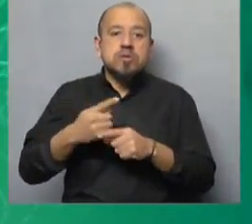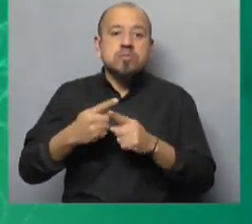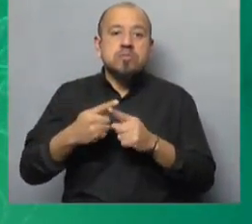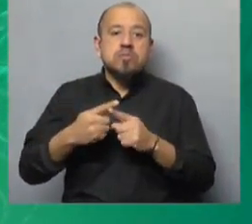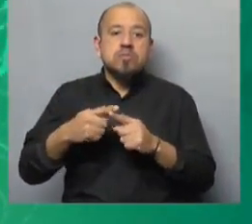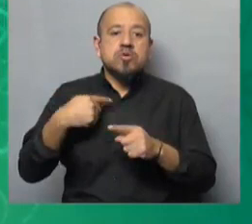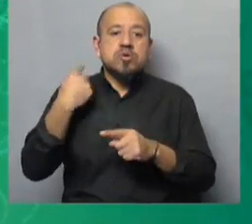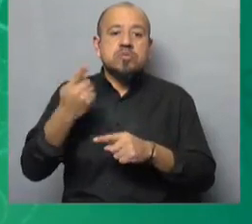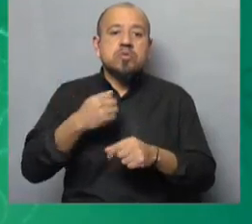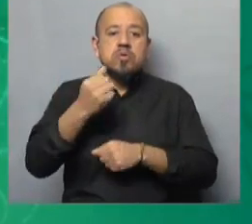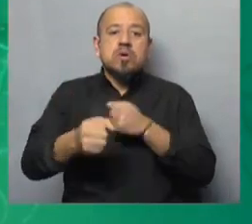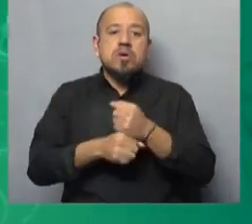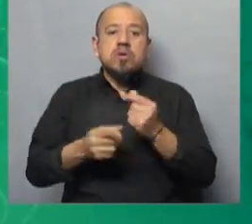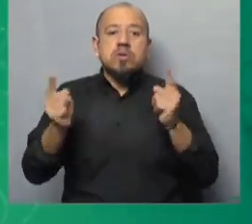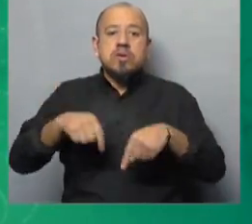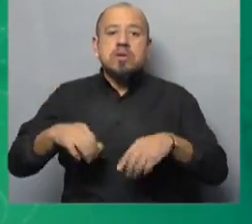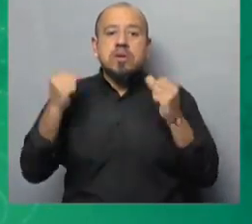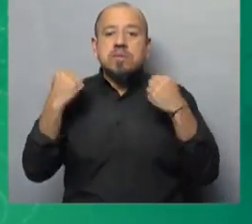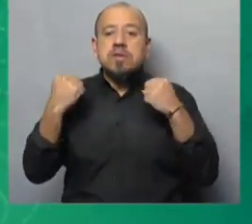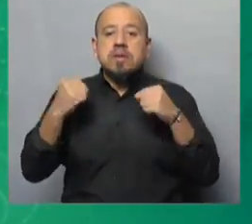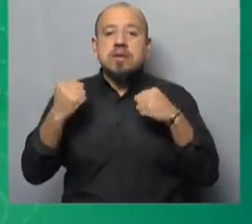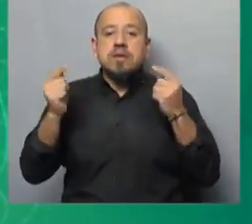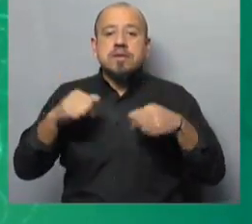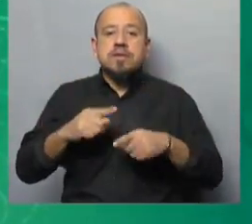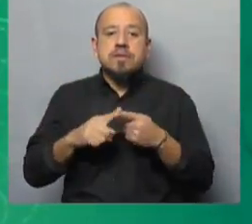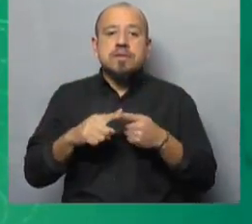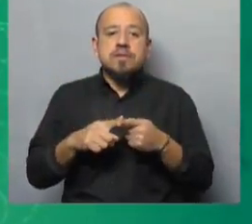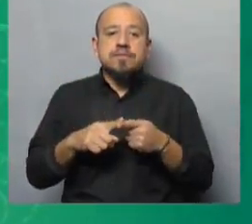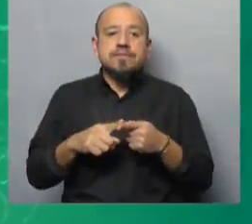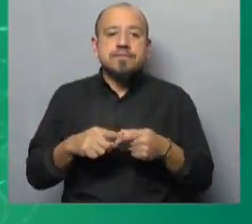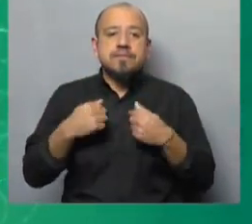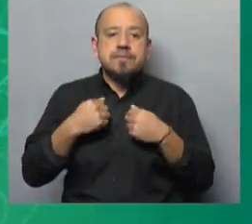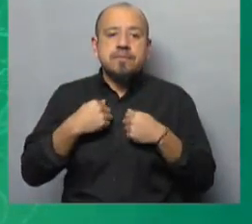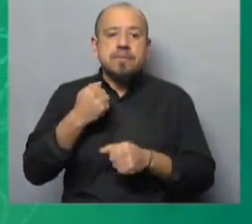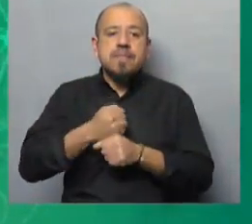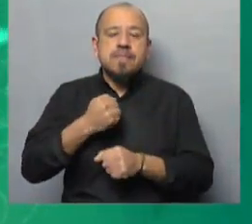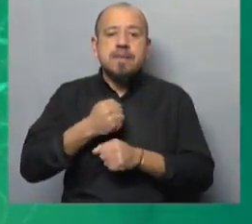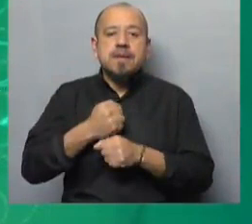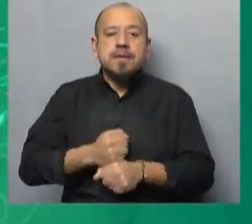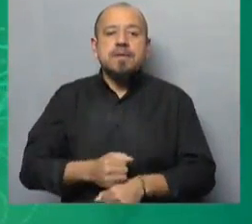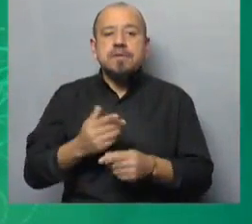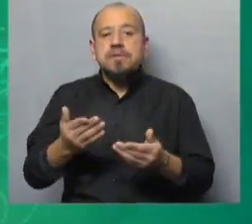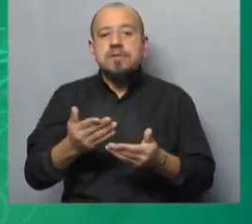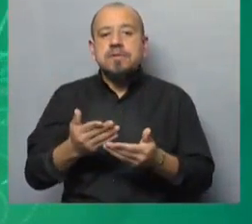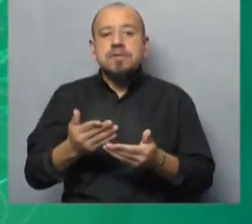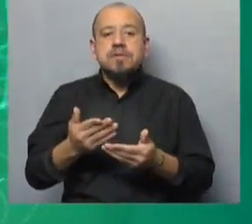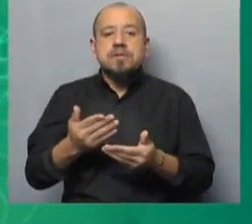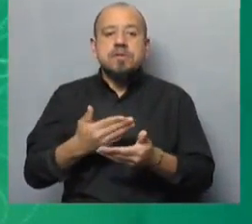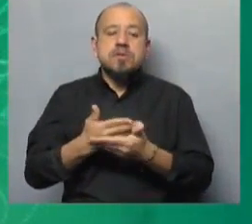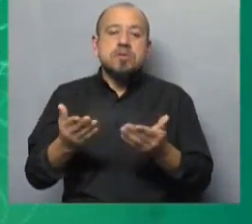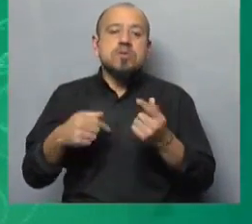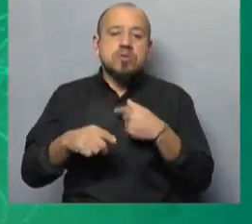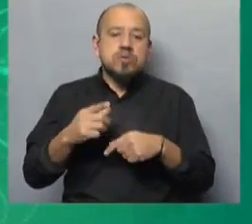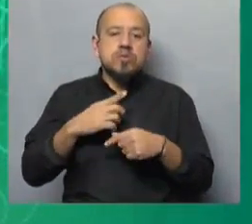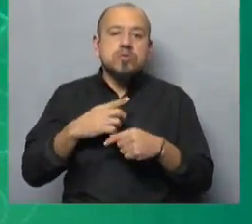nosotros entonces quiere decir que nosotros independientemente de todo estamos trabajando de una manera muy ordenada muy muy buena que nos